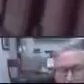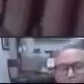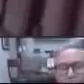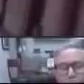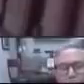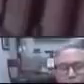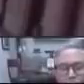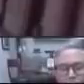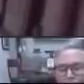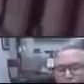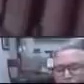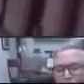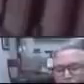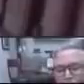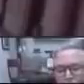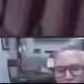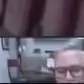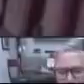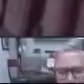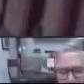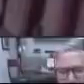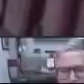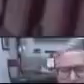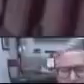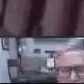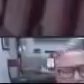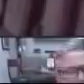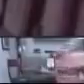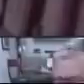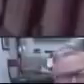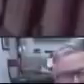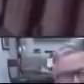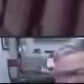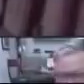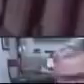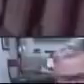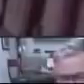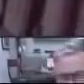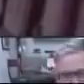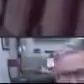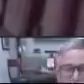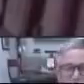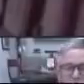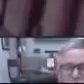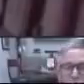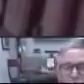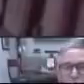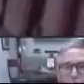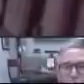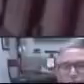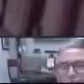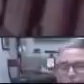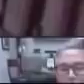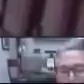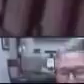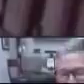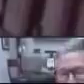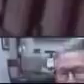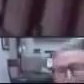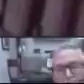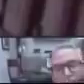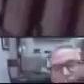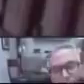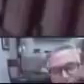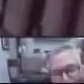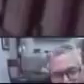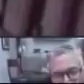me estaban invitando al lanzamiento de una campaña y yo les agradezco de alma y del corazón pero debo de respetar a las personas de